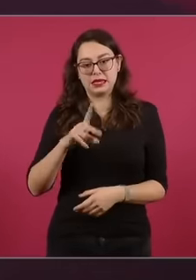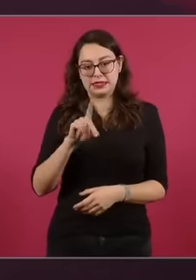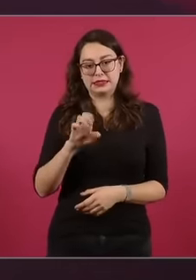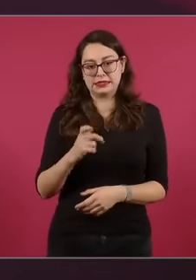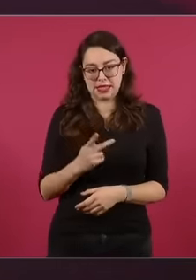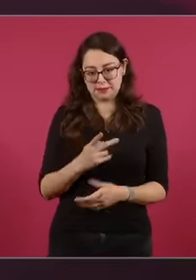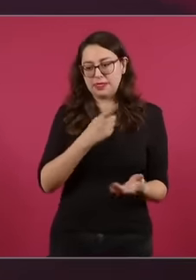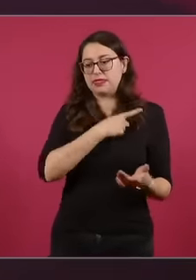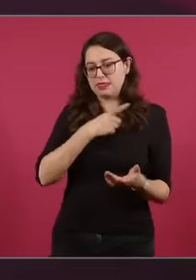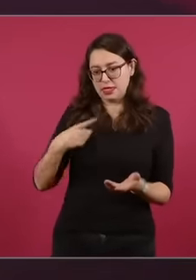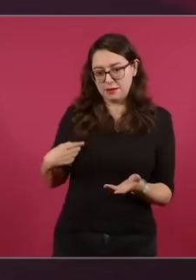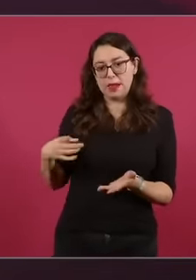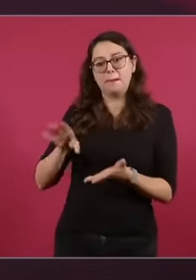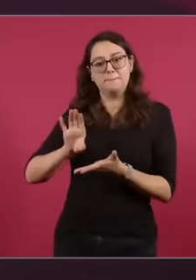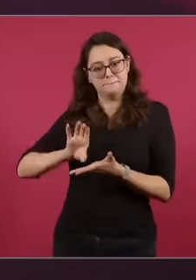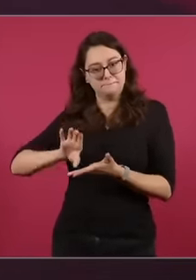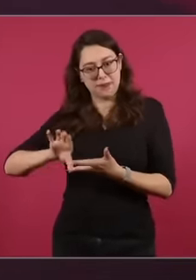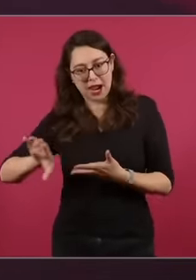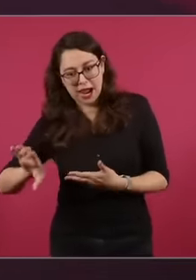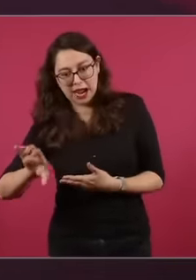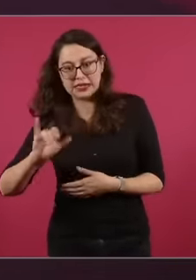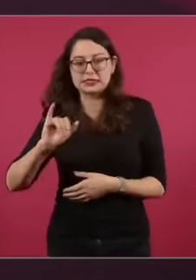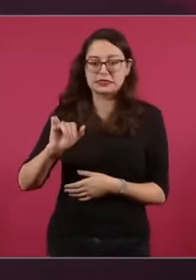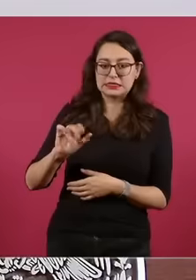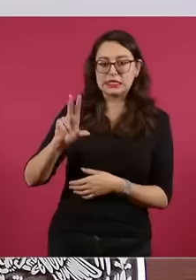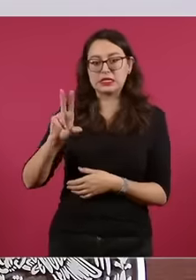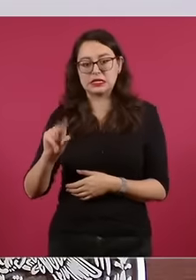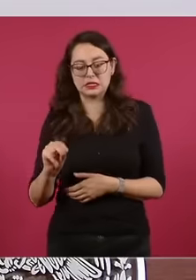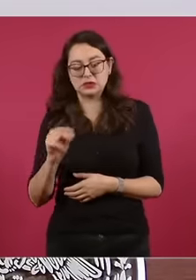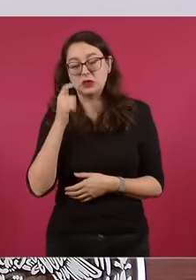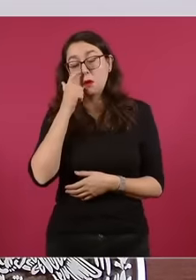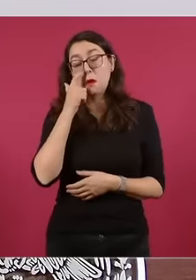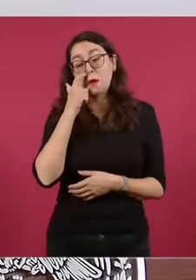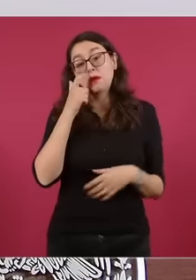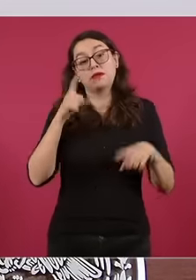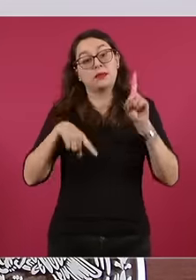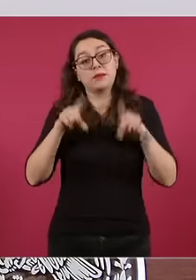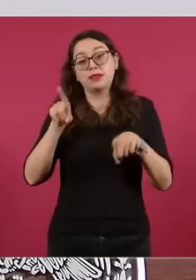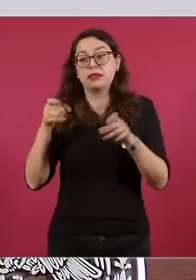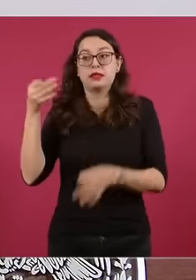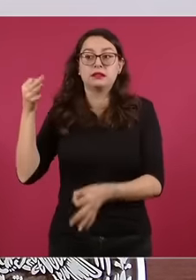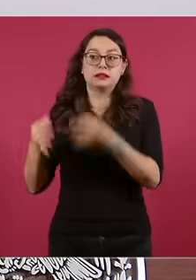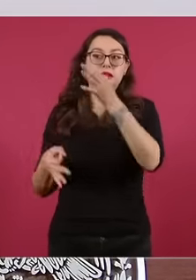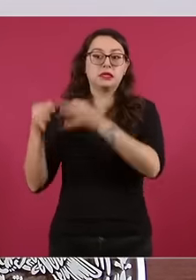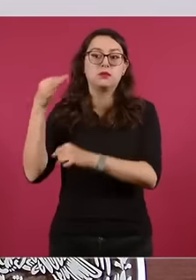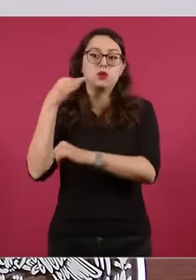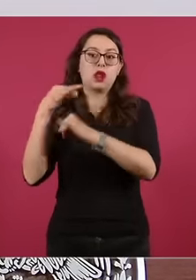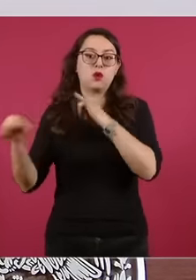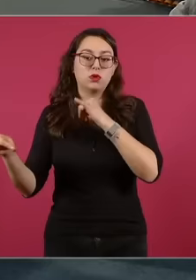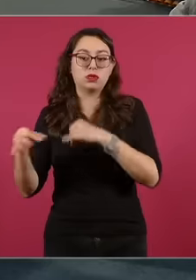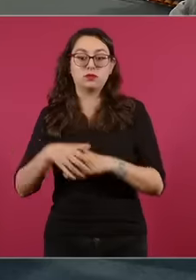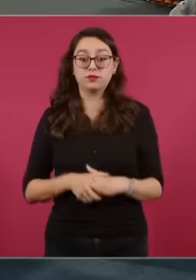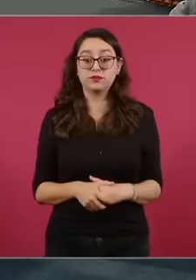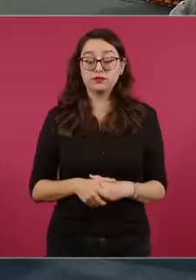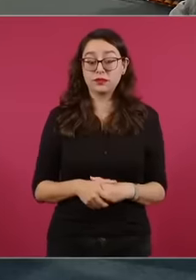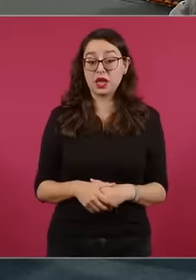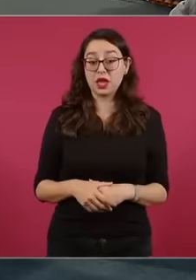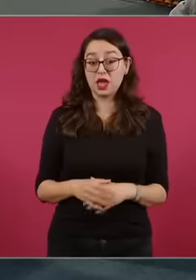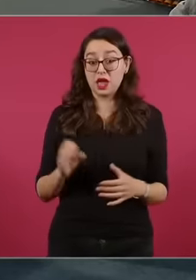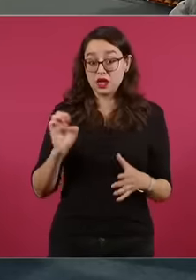lo Robado, que sería la institución que supliría en el caso de ser condenados. Entonces, ¿van a esperar